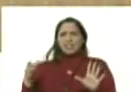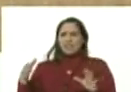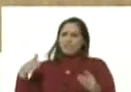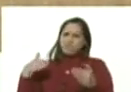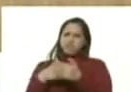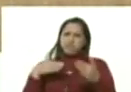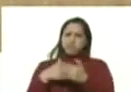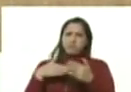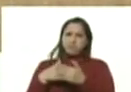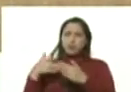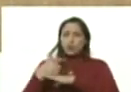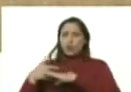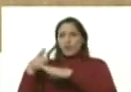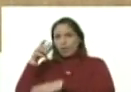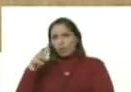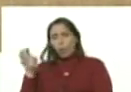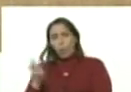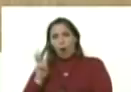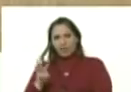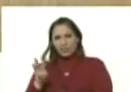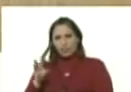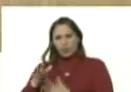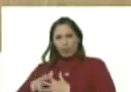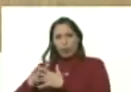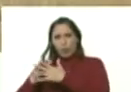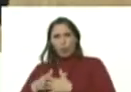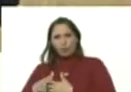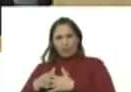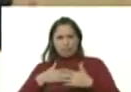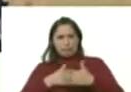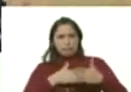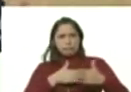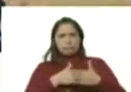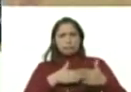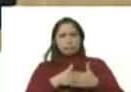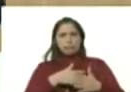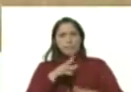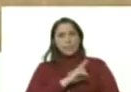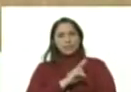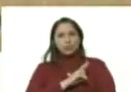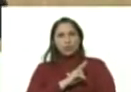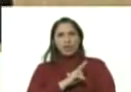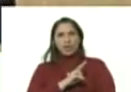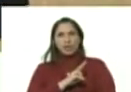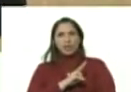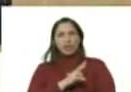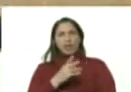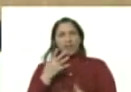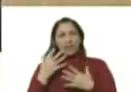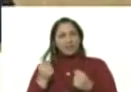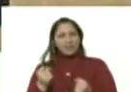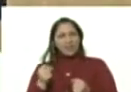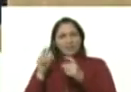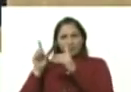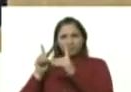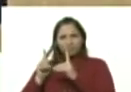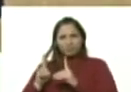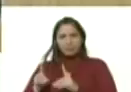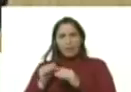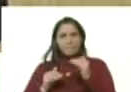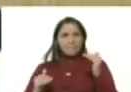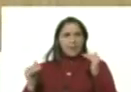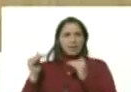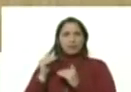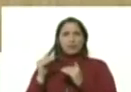Estados Unidos, del gobierno de Washington. Que uno diga que es el gobierno, que el otro diga que es el banco, uno entiende que son decisiones mayores,